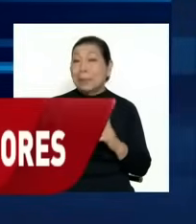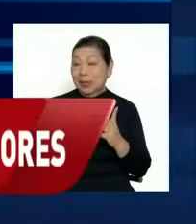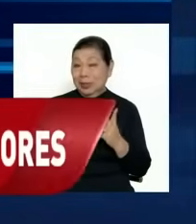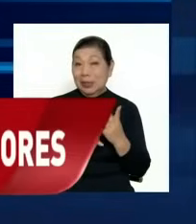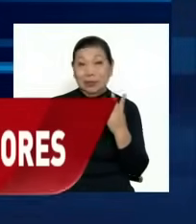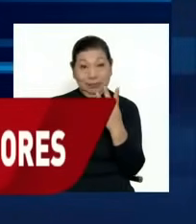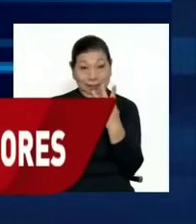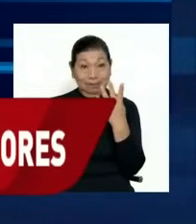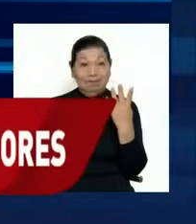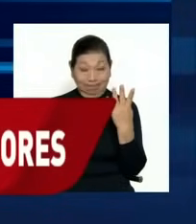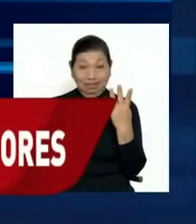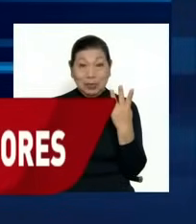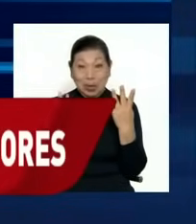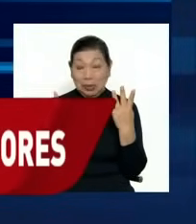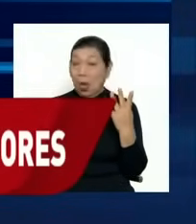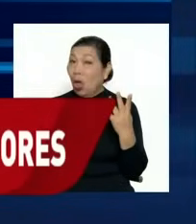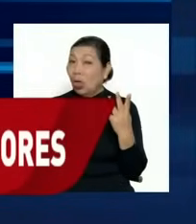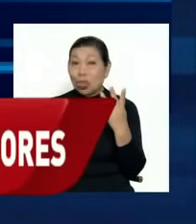estos delincuentes,